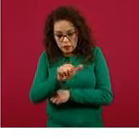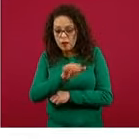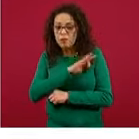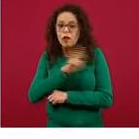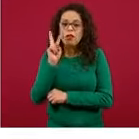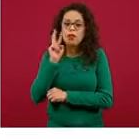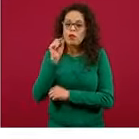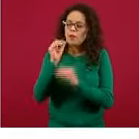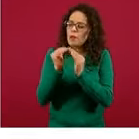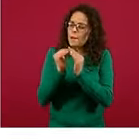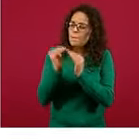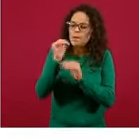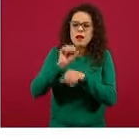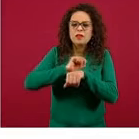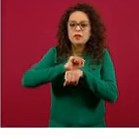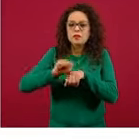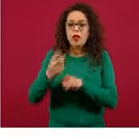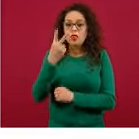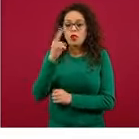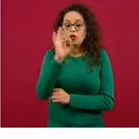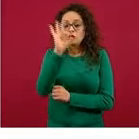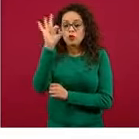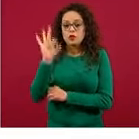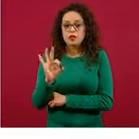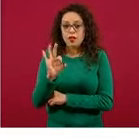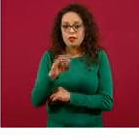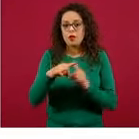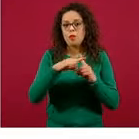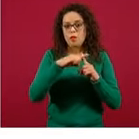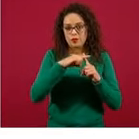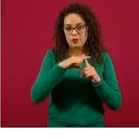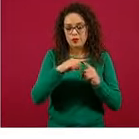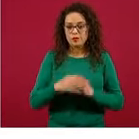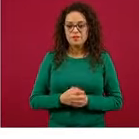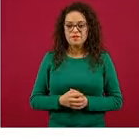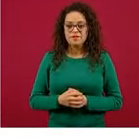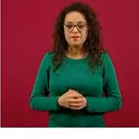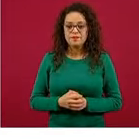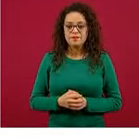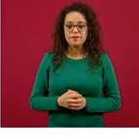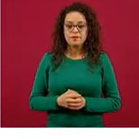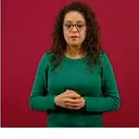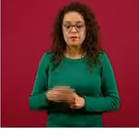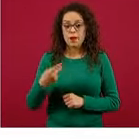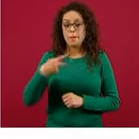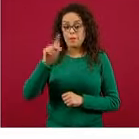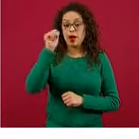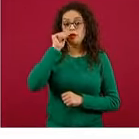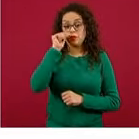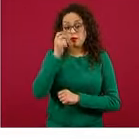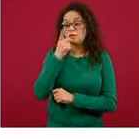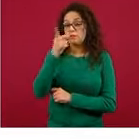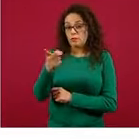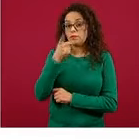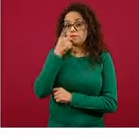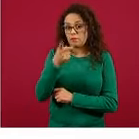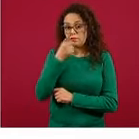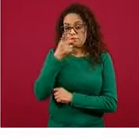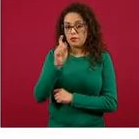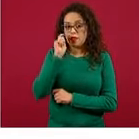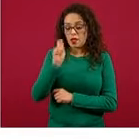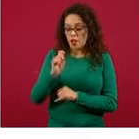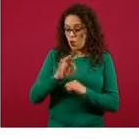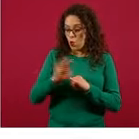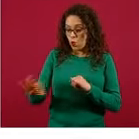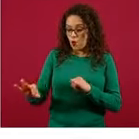de más 2%, más sin embargo siempre hemos estado destacando que prácticamente ya durante el último mes